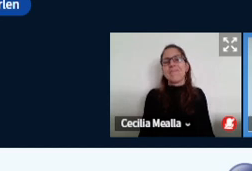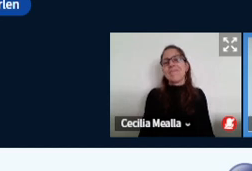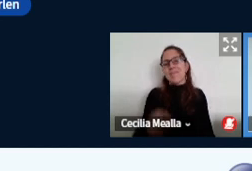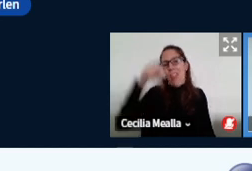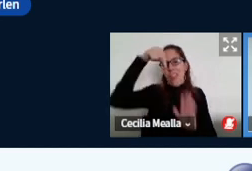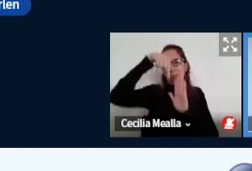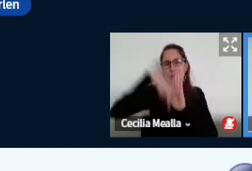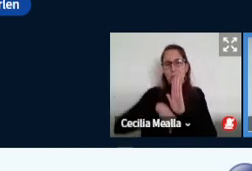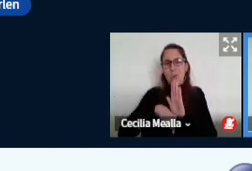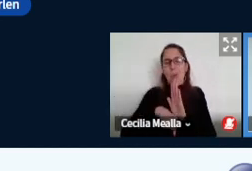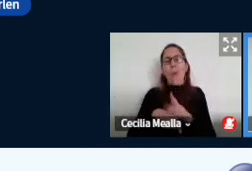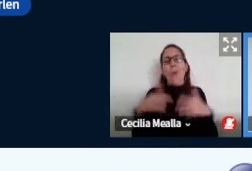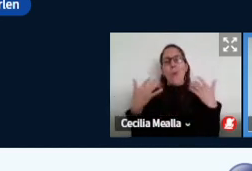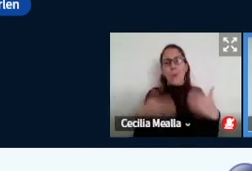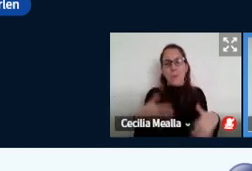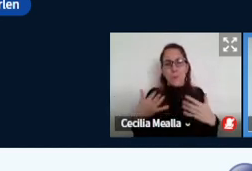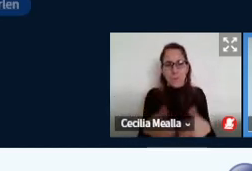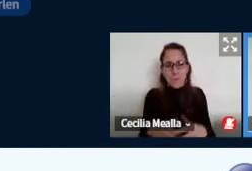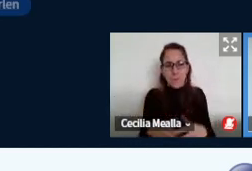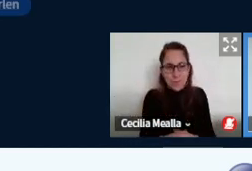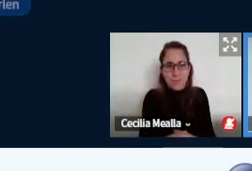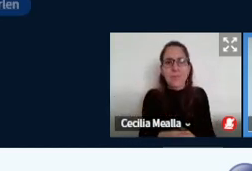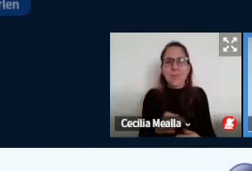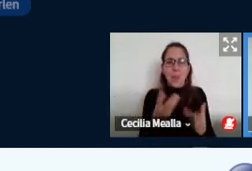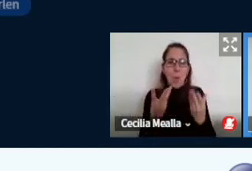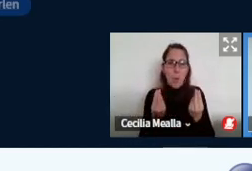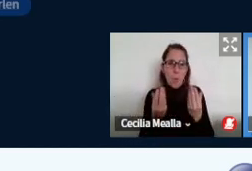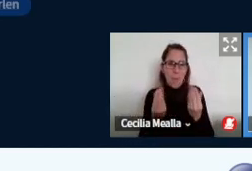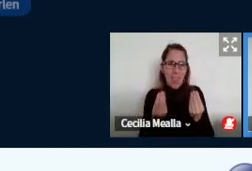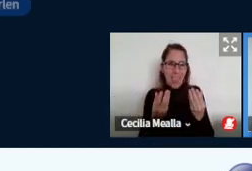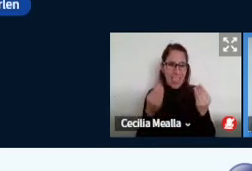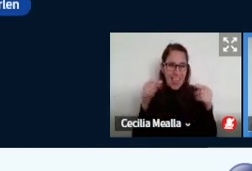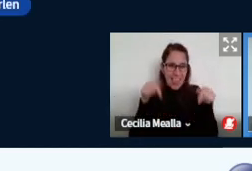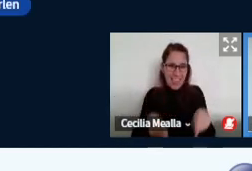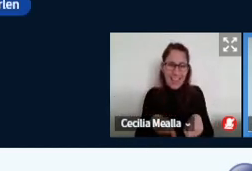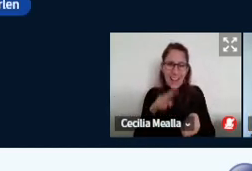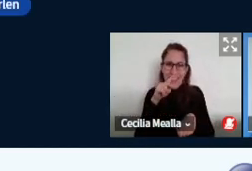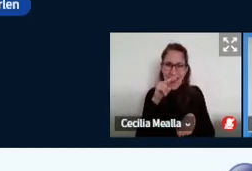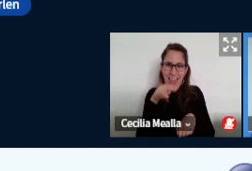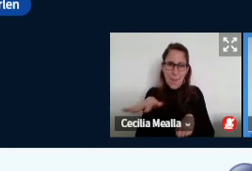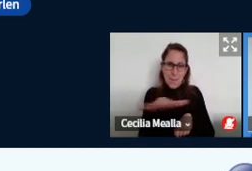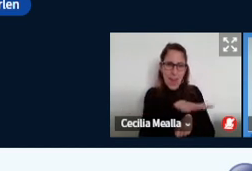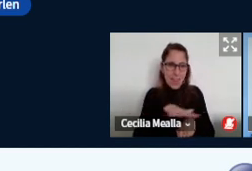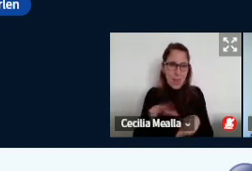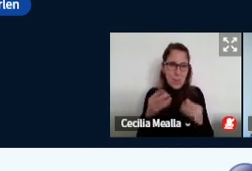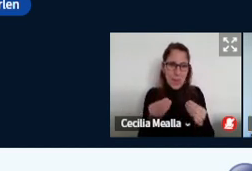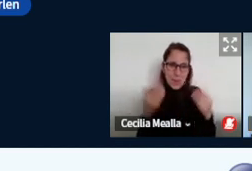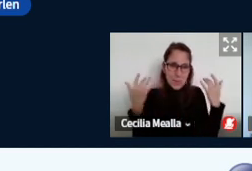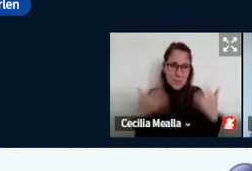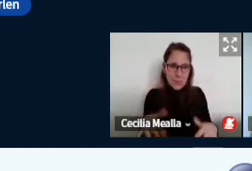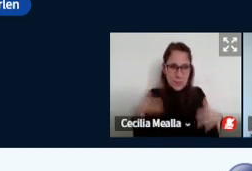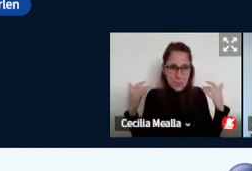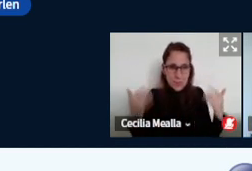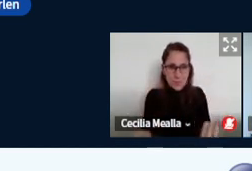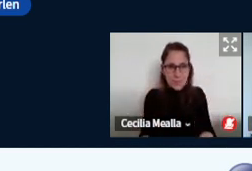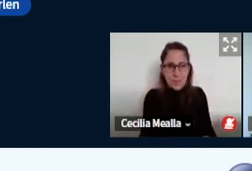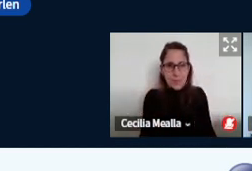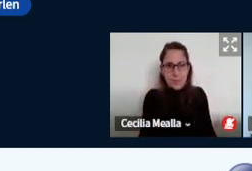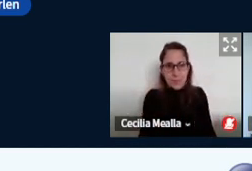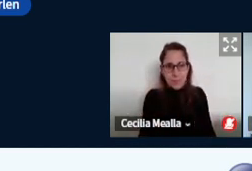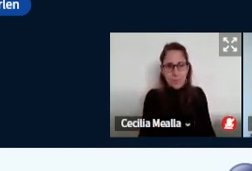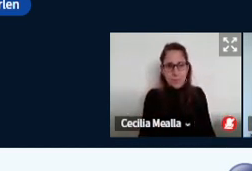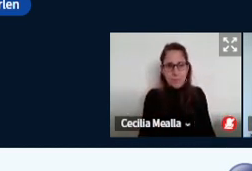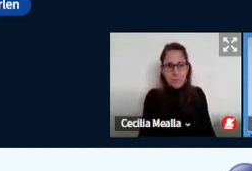De San Ay, qué Martín. Uy, la lindo, humedad. Está sufriendo la humedad platense. qué lindo. Y acá